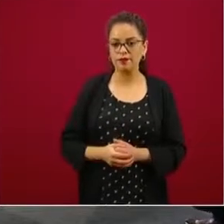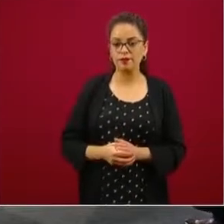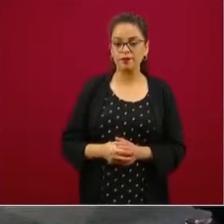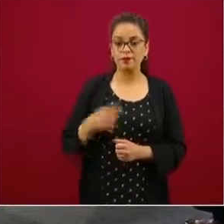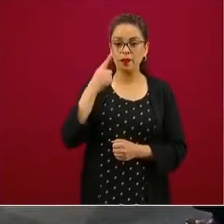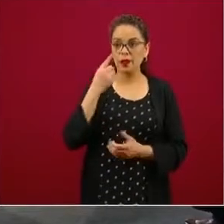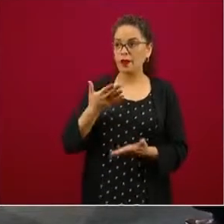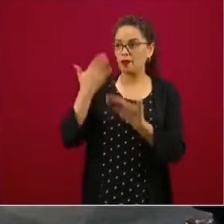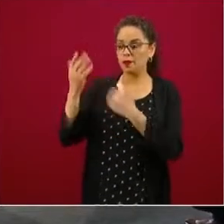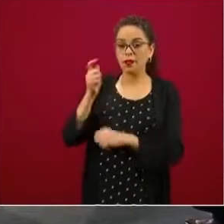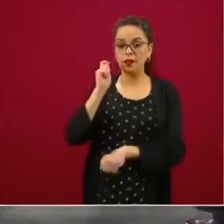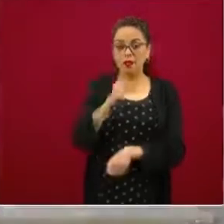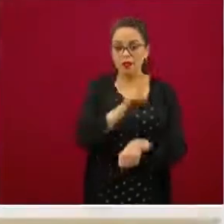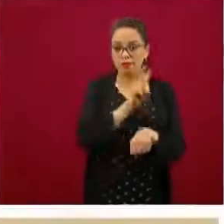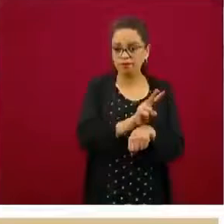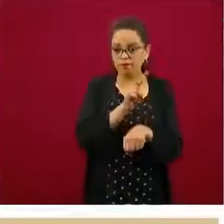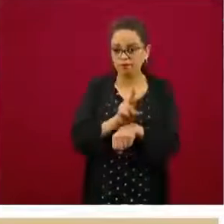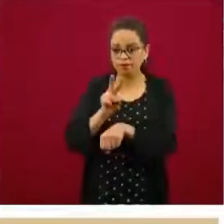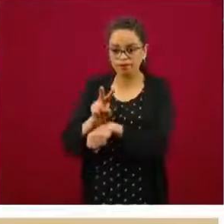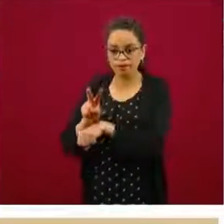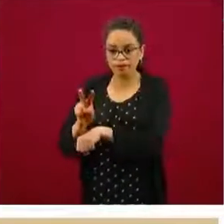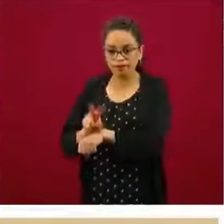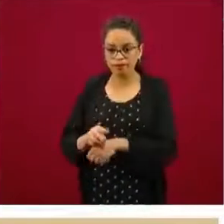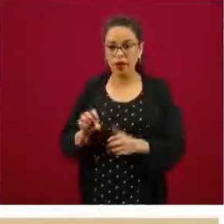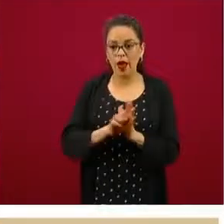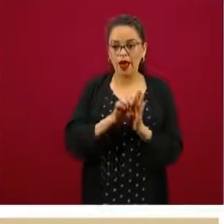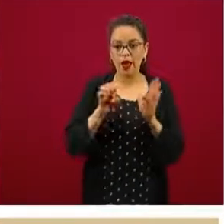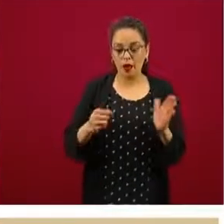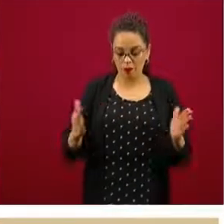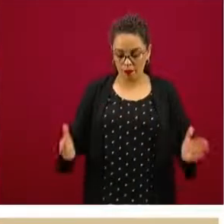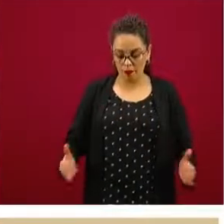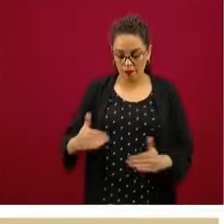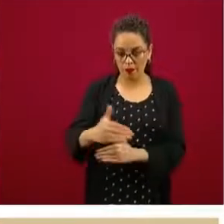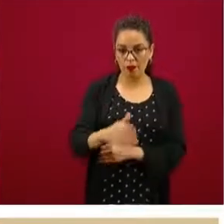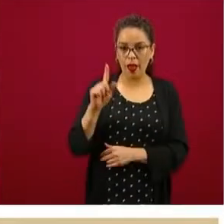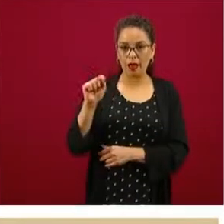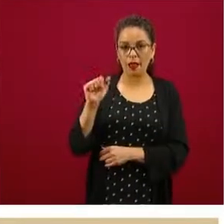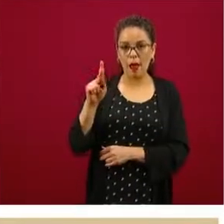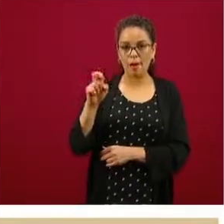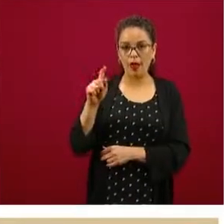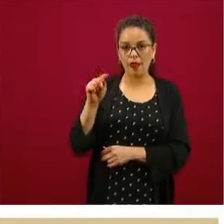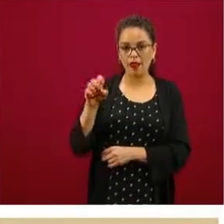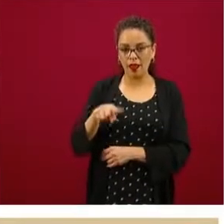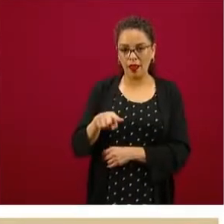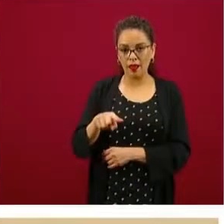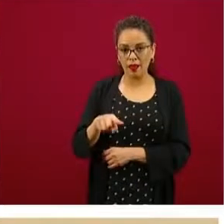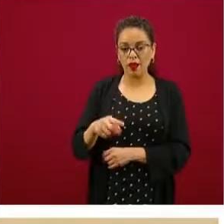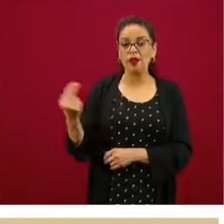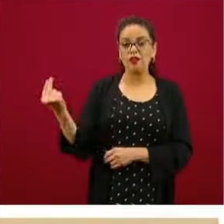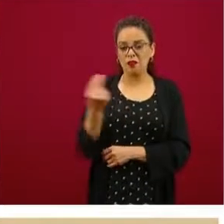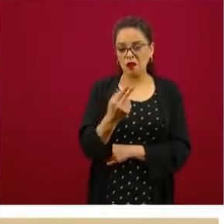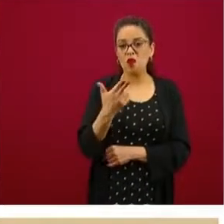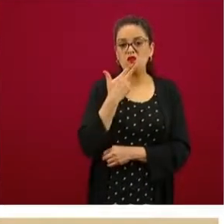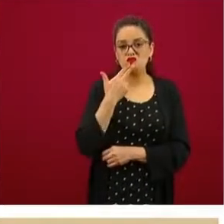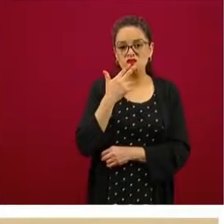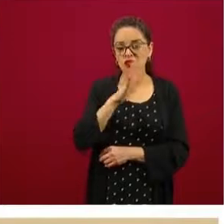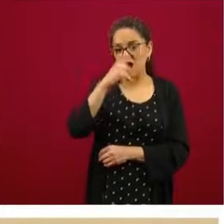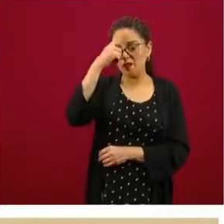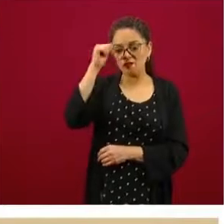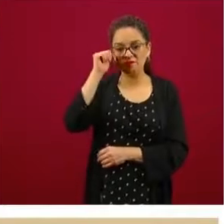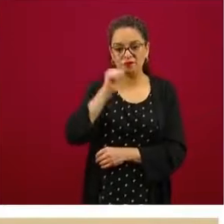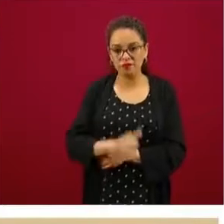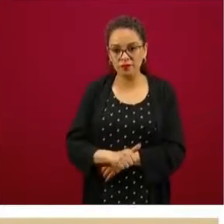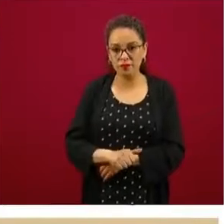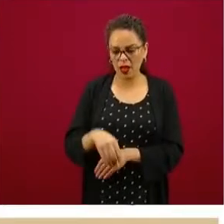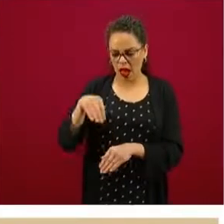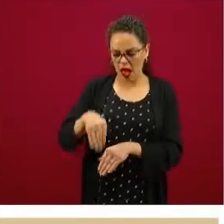como los tapetes sanitizantes van a empezar a convertirse en elementos cada vez más comunes. Son tapetes que, para decirlo en cristianos, tienen